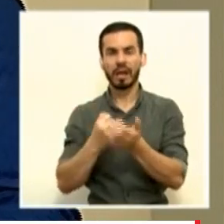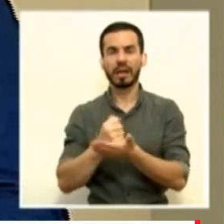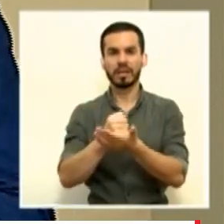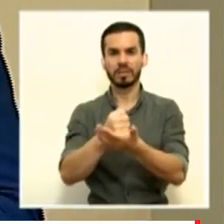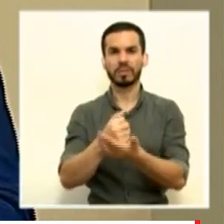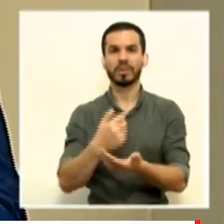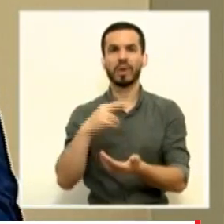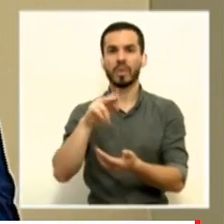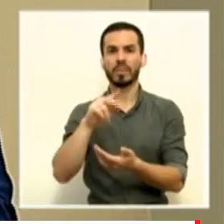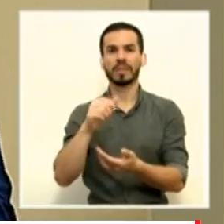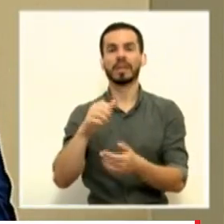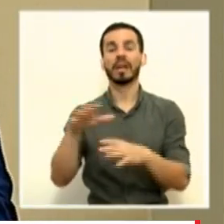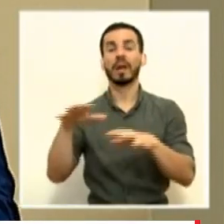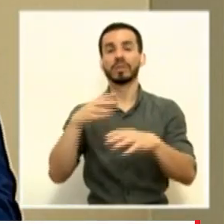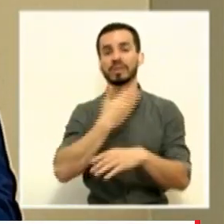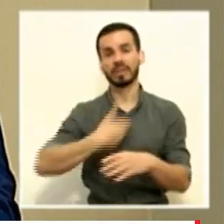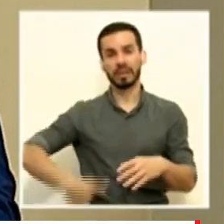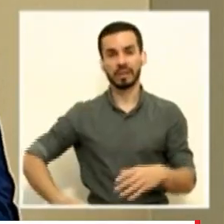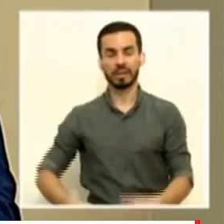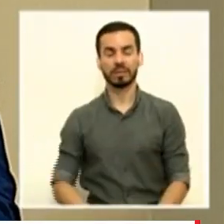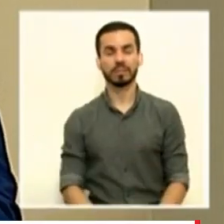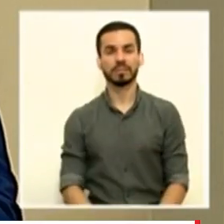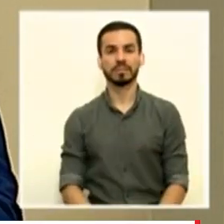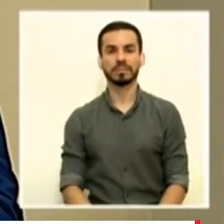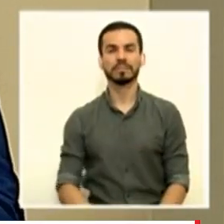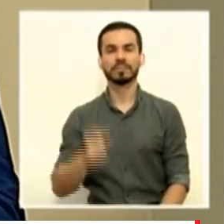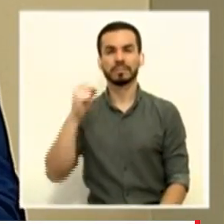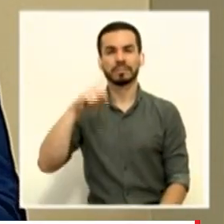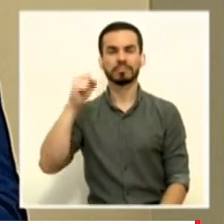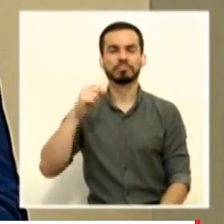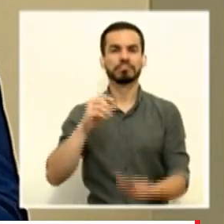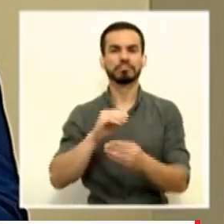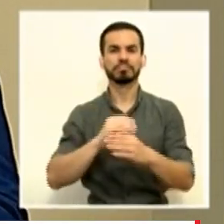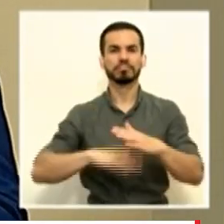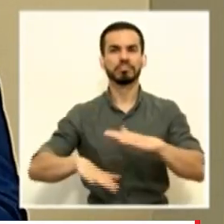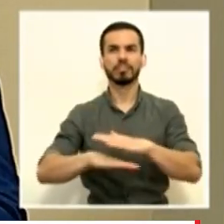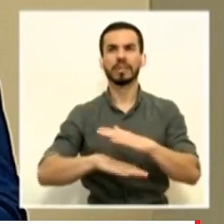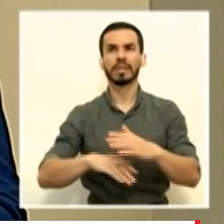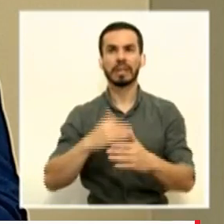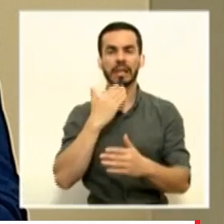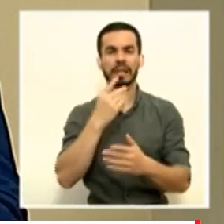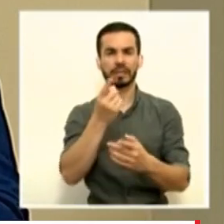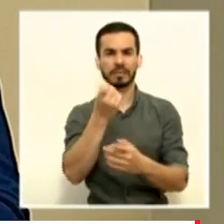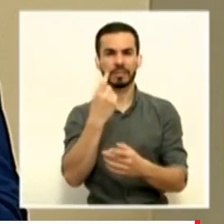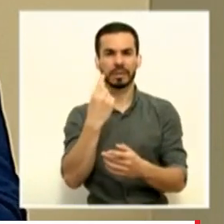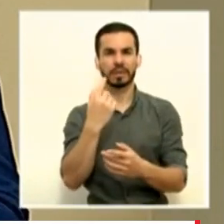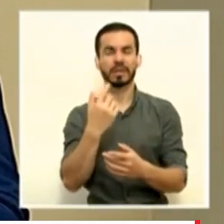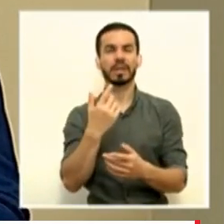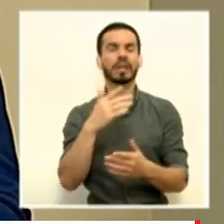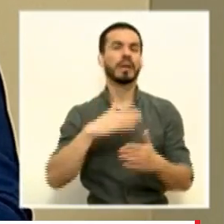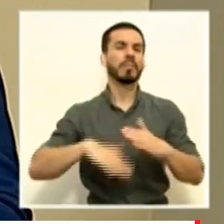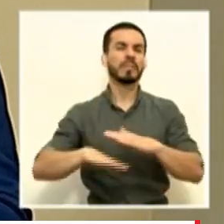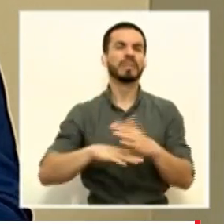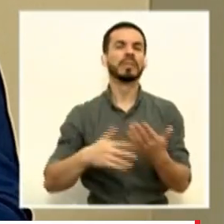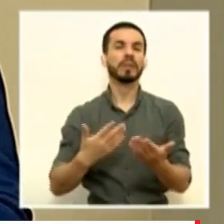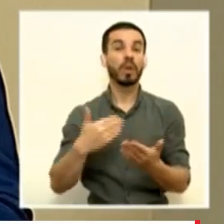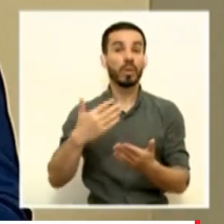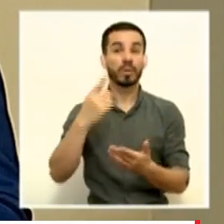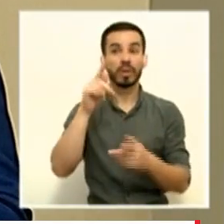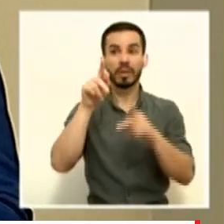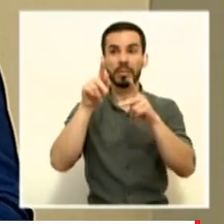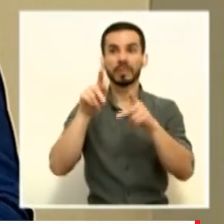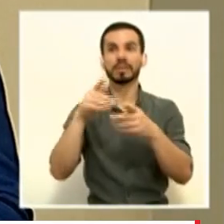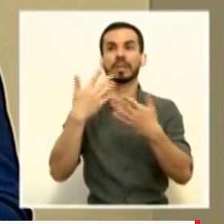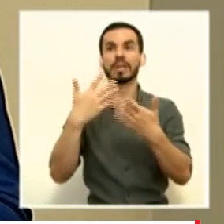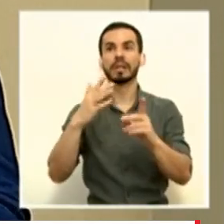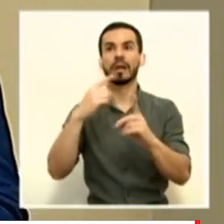de gran ayuda, indica el colega del Acontecer Herediano. Sí, básicamente Gracias por la pregunta. Contestar Herediano, básicamente cuando una persona